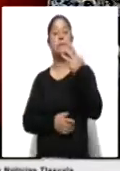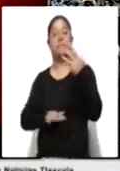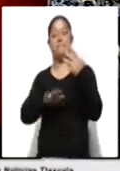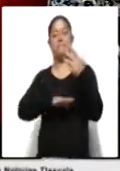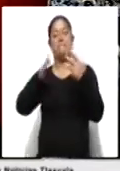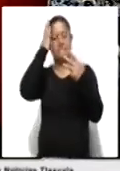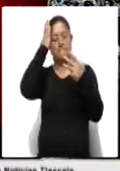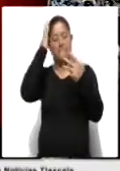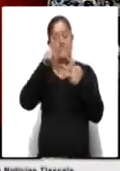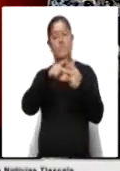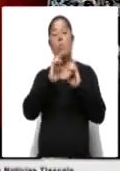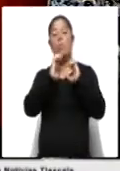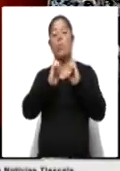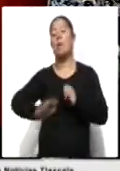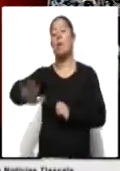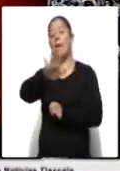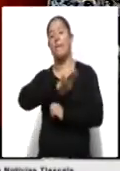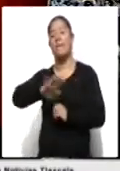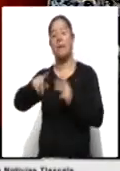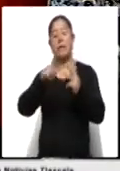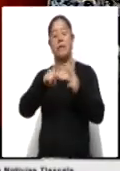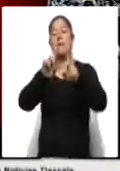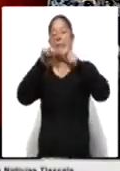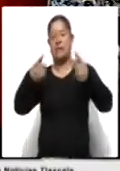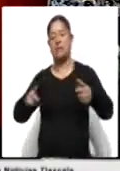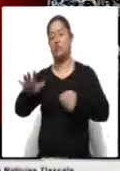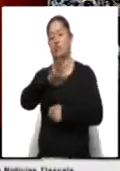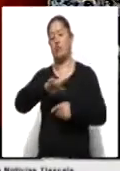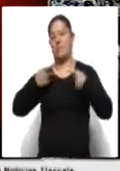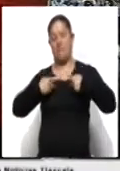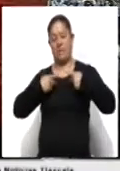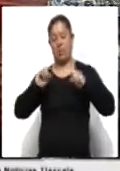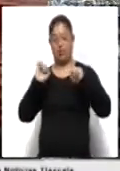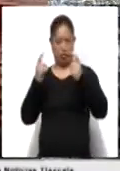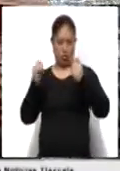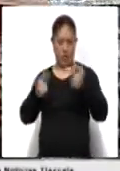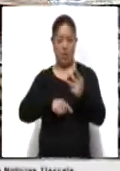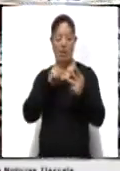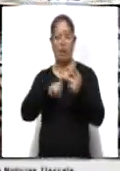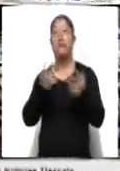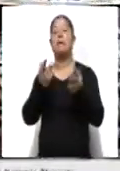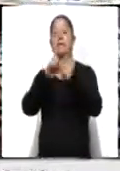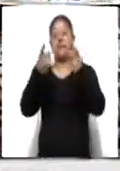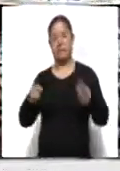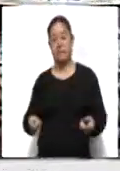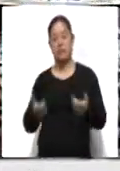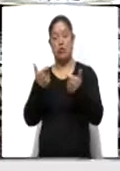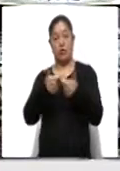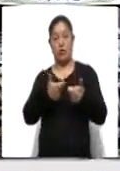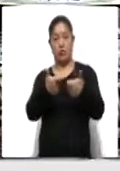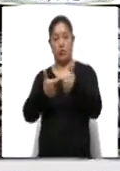la protección del ambiente, el desarrollo social y el desarrollo económico.